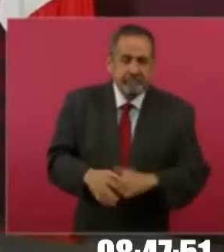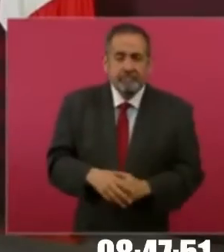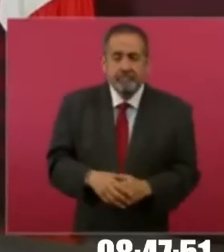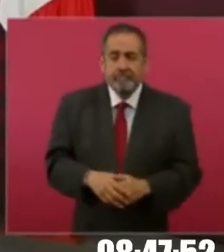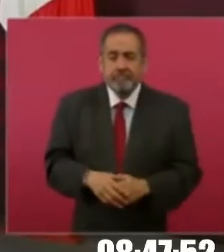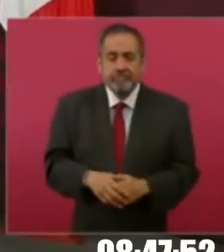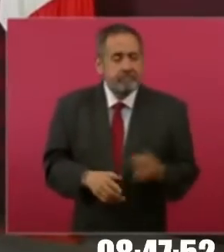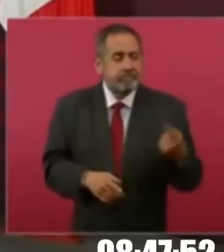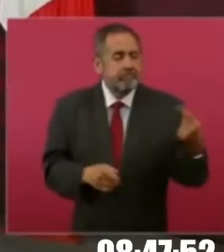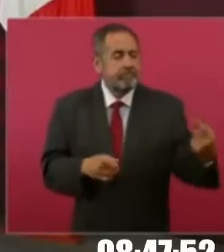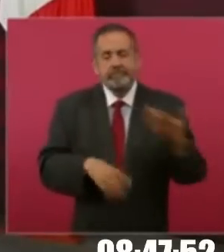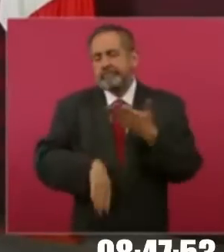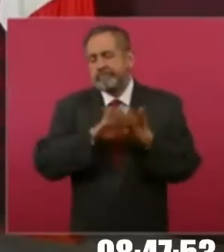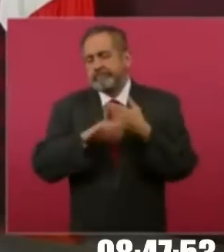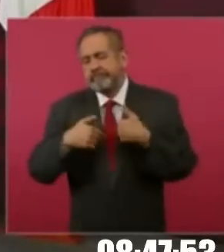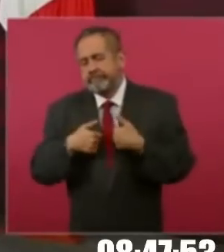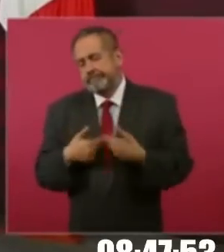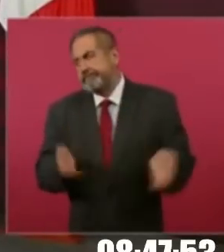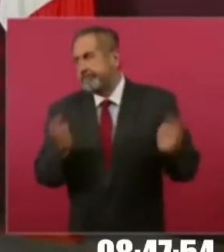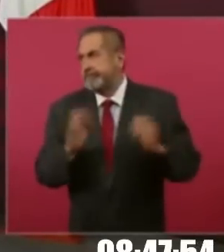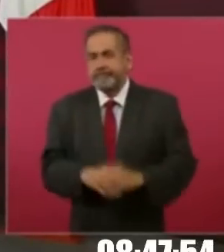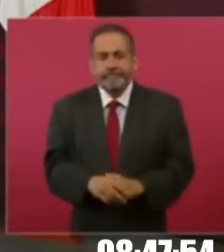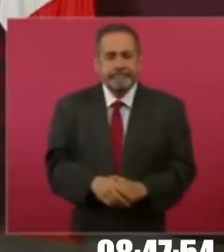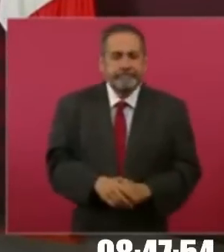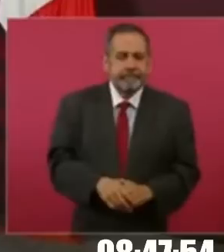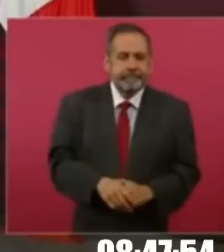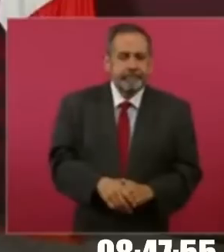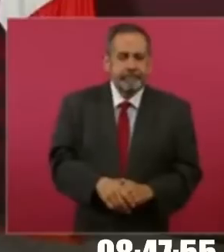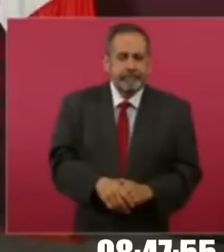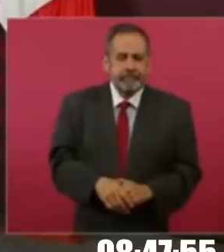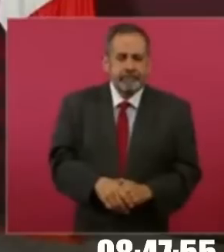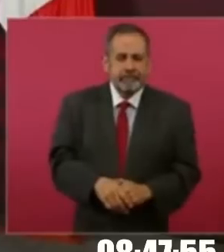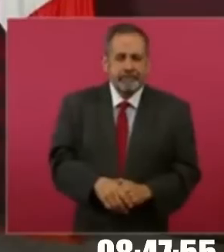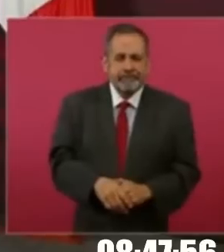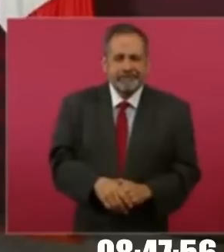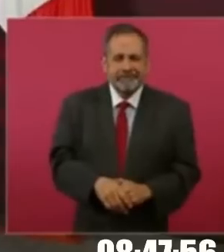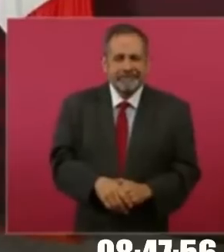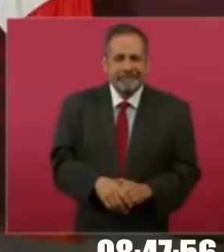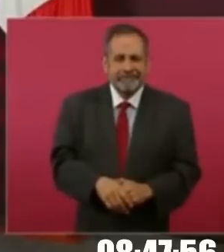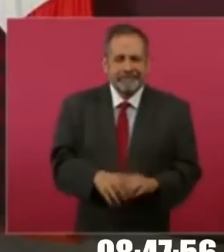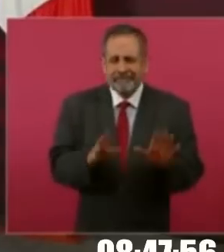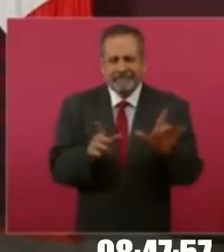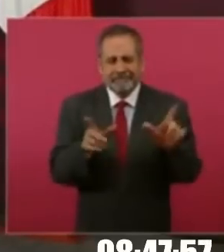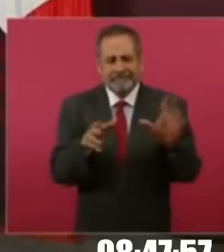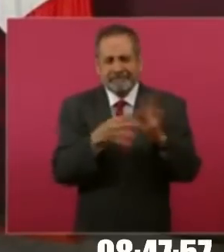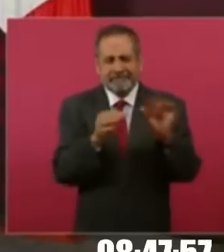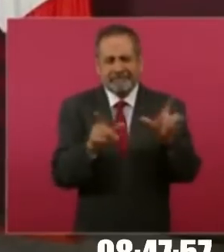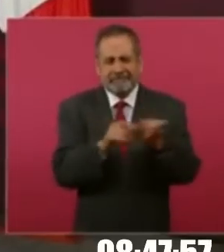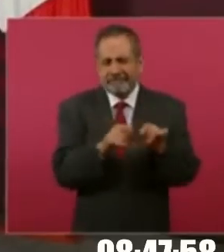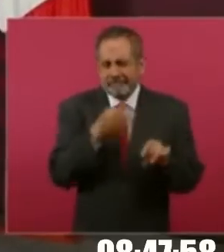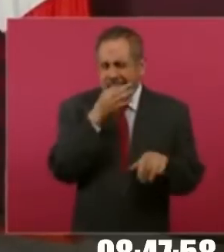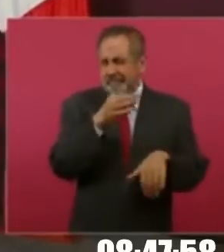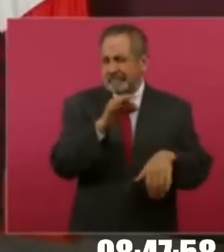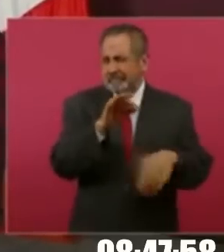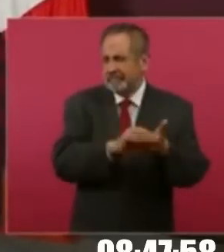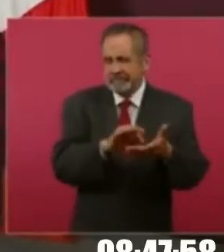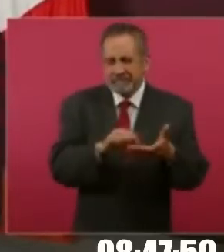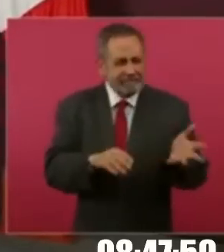Esa está en contra de nosotros no no me meto este